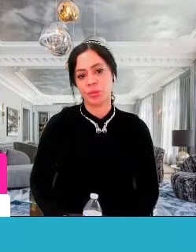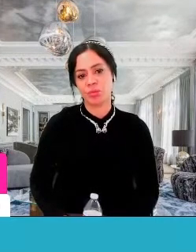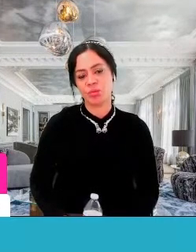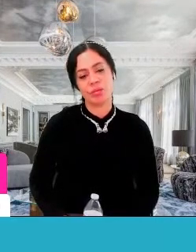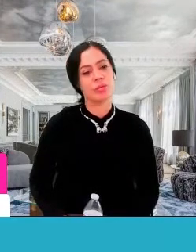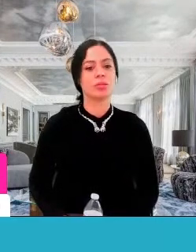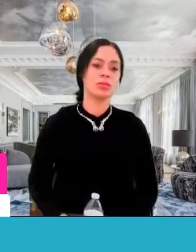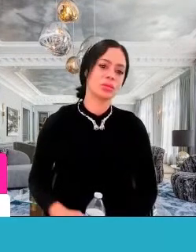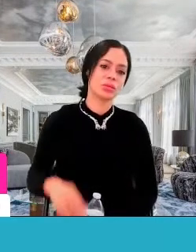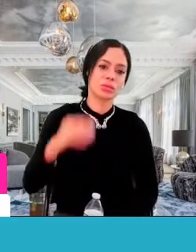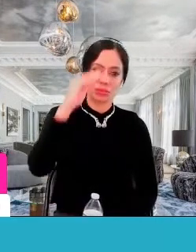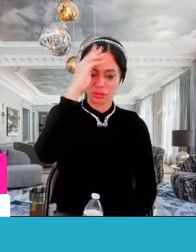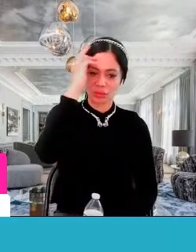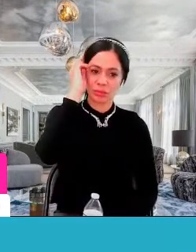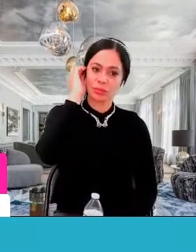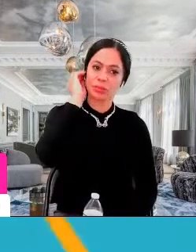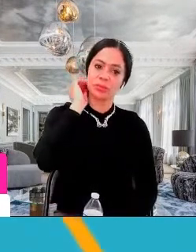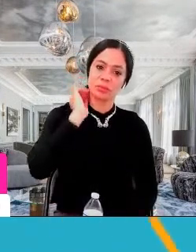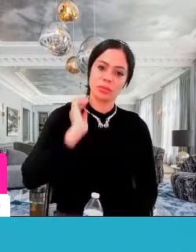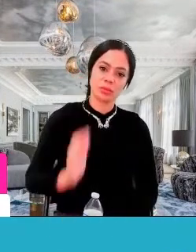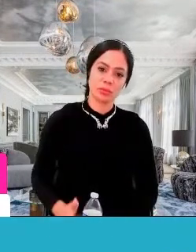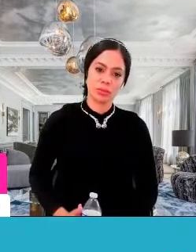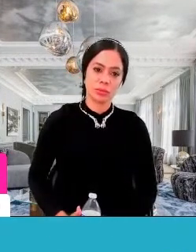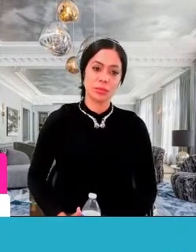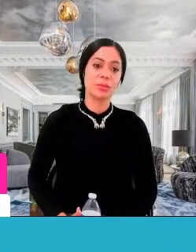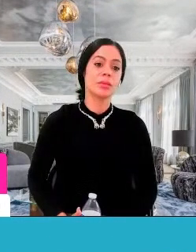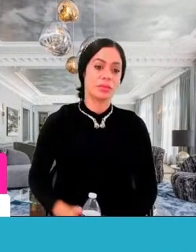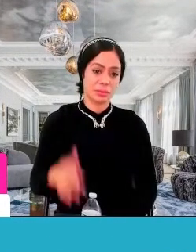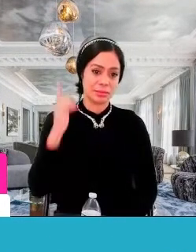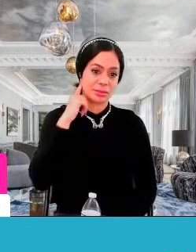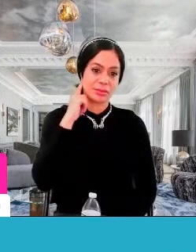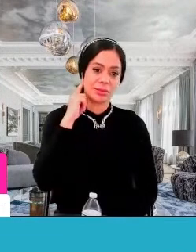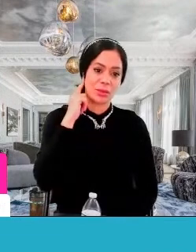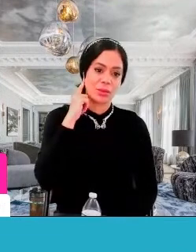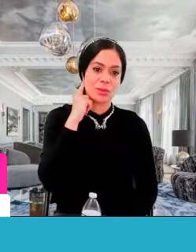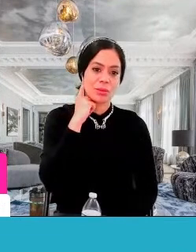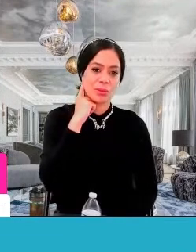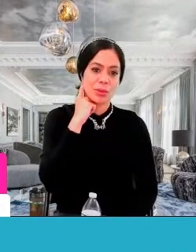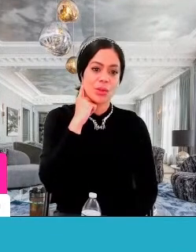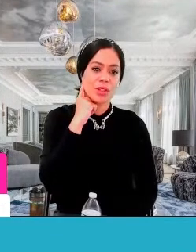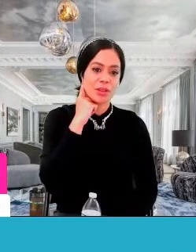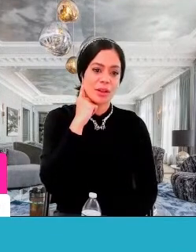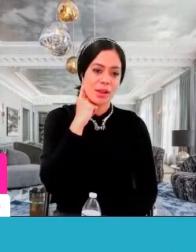duele aquí a la gente, que le quiten las cosas. Más que las multas.